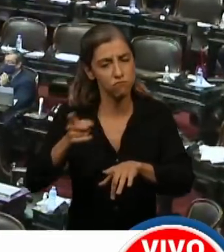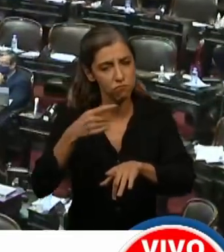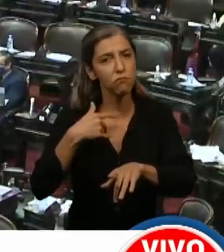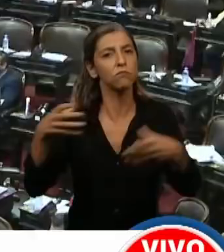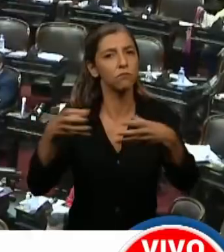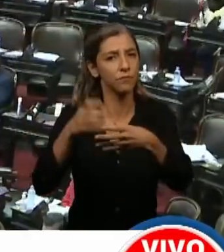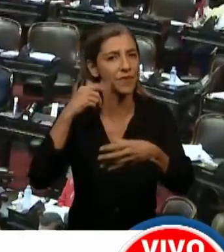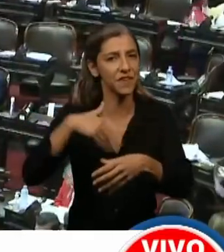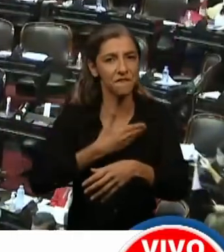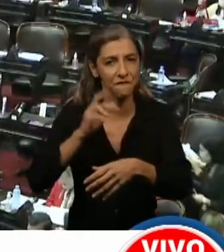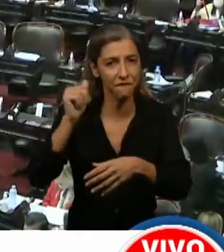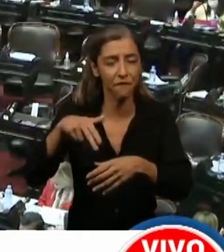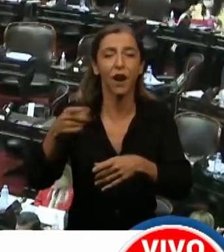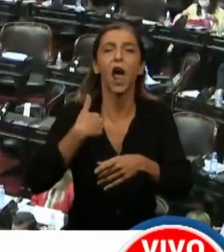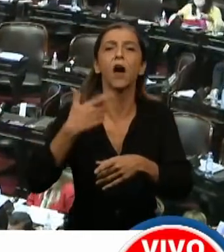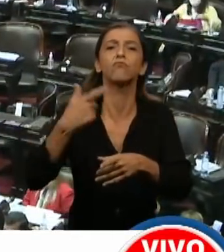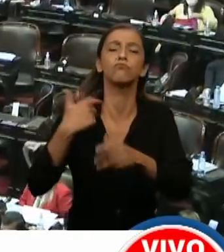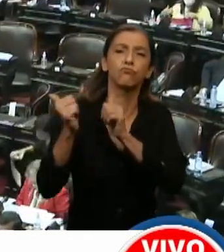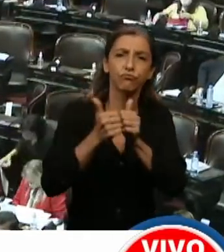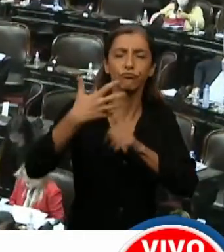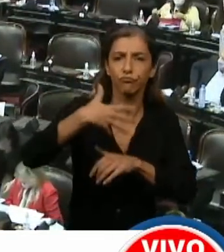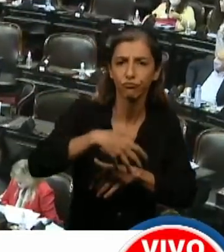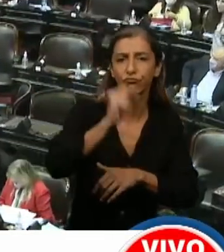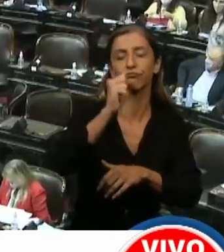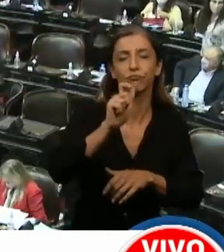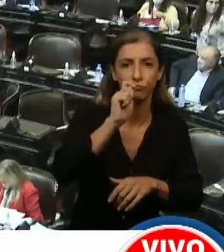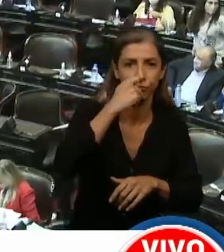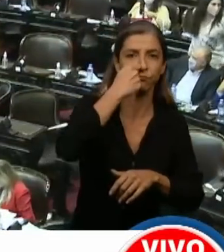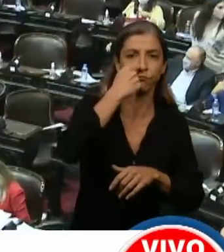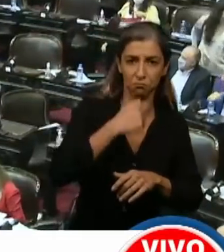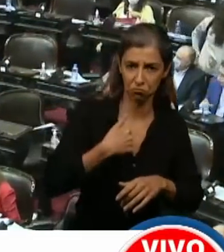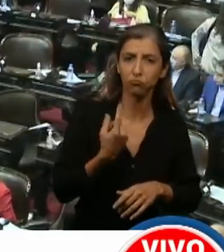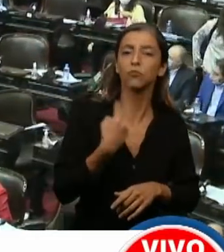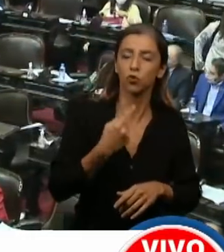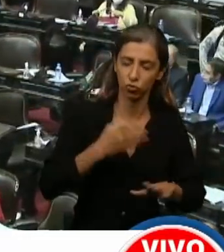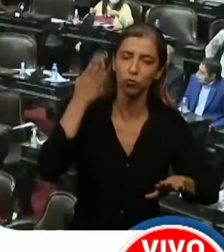llevó y nos hizo hisopar. Y lo hicimos también.